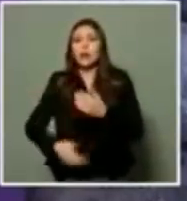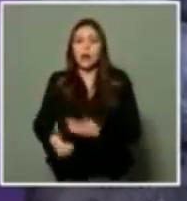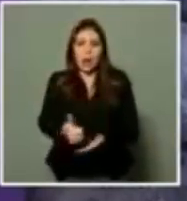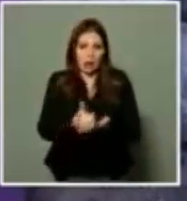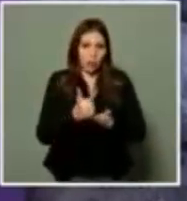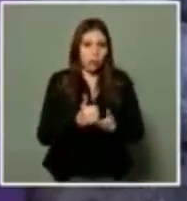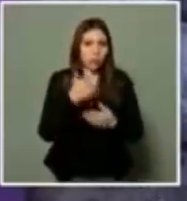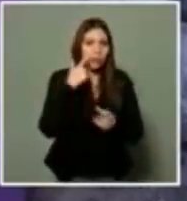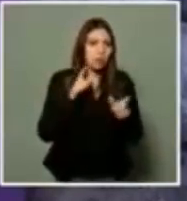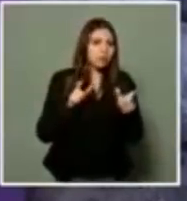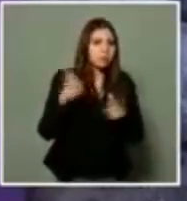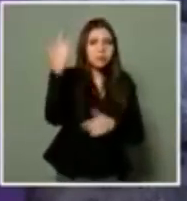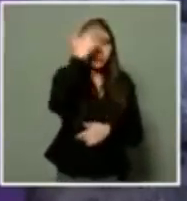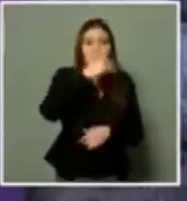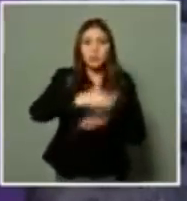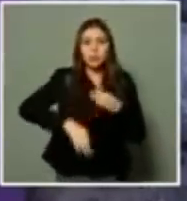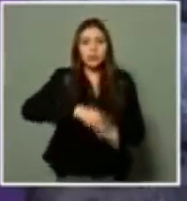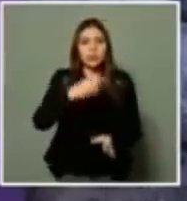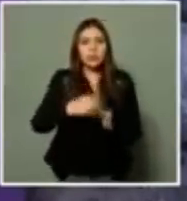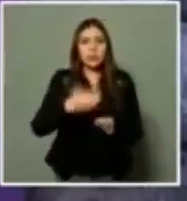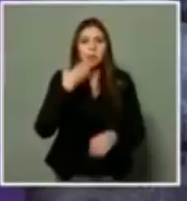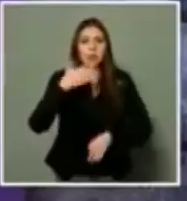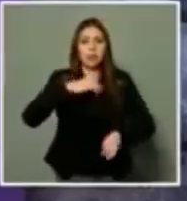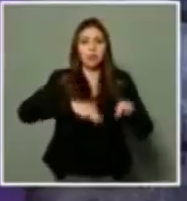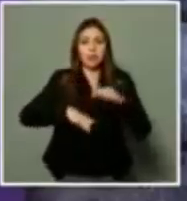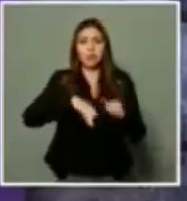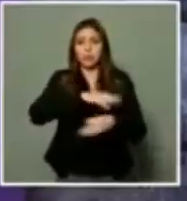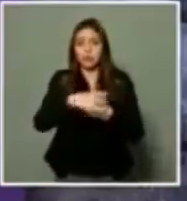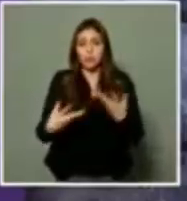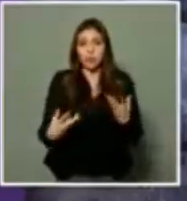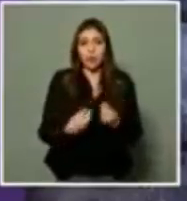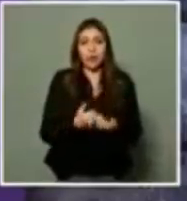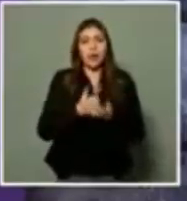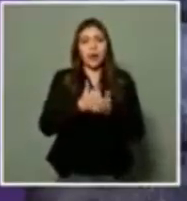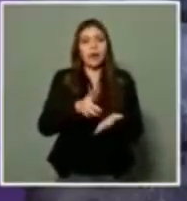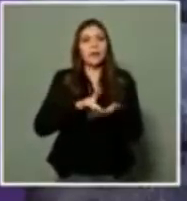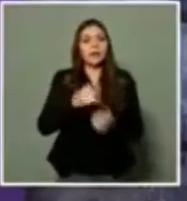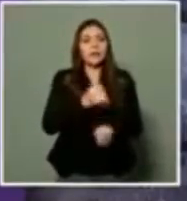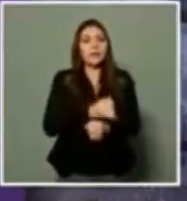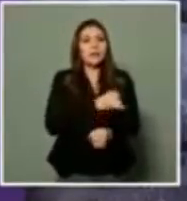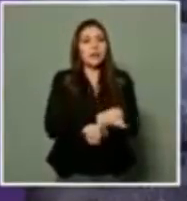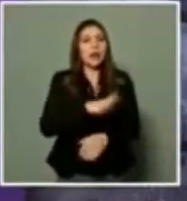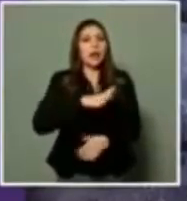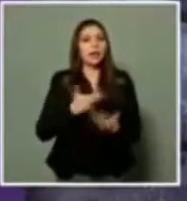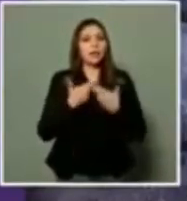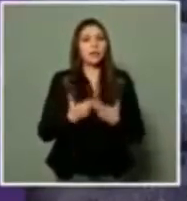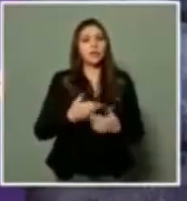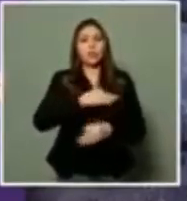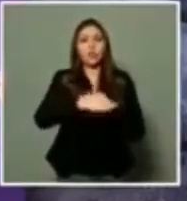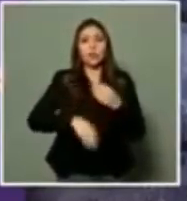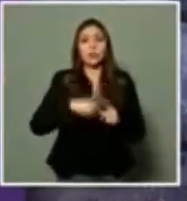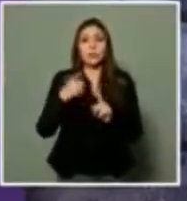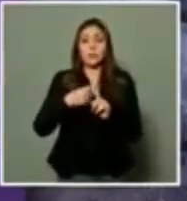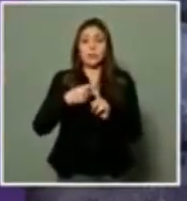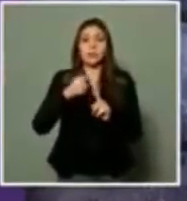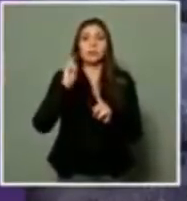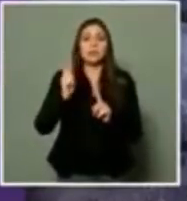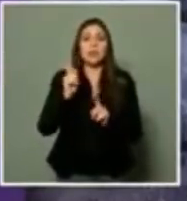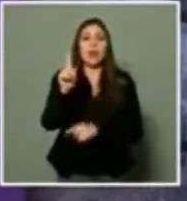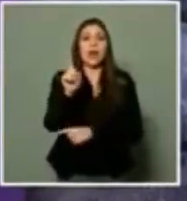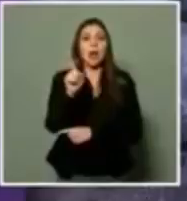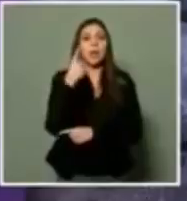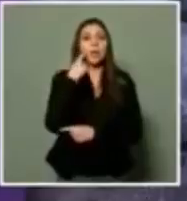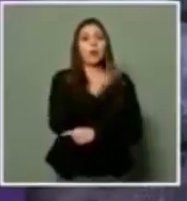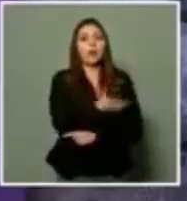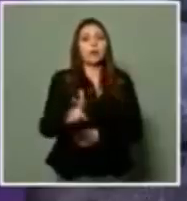y yo llevaremos a Iztapalapa a que lo tengamos todo, empezando por el agua y tu tranquilidad. Por eso pido tu voto para el